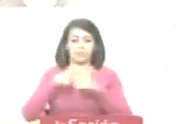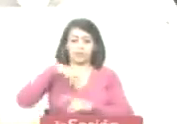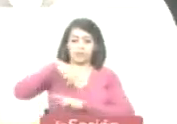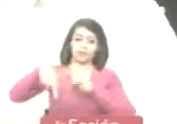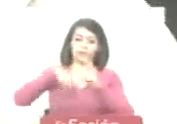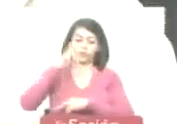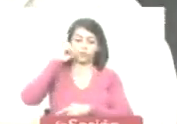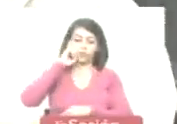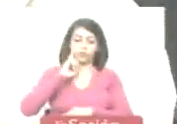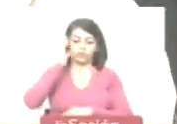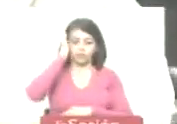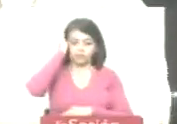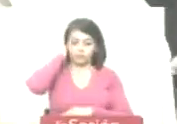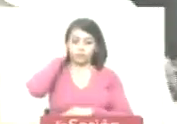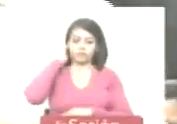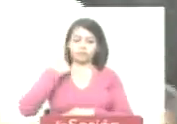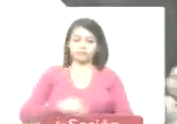revolución bolivariana,